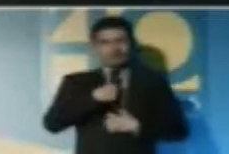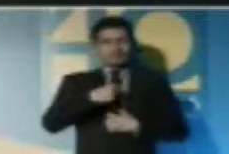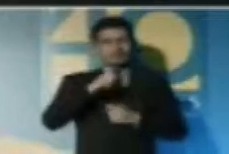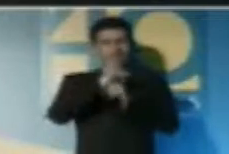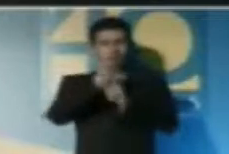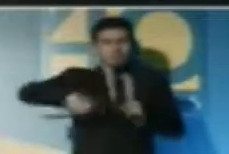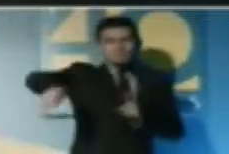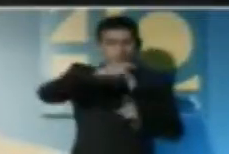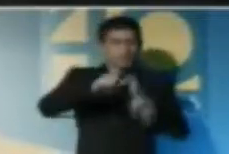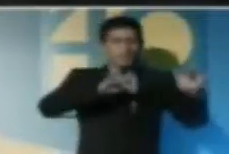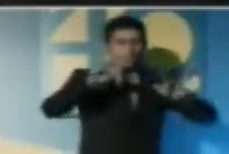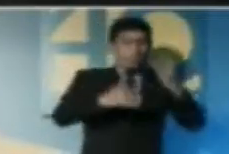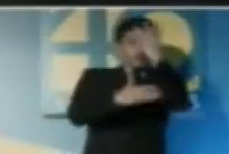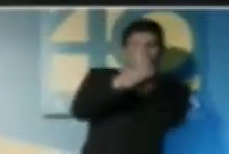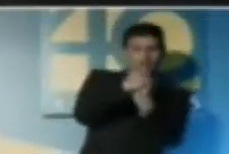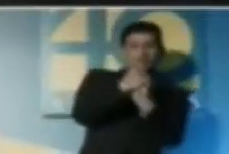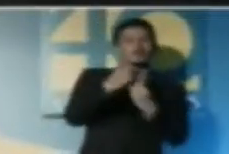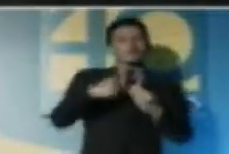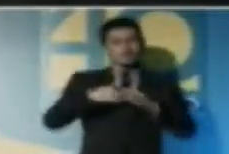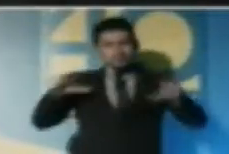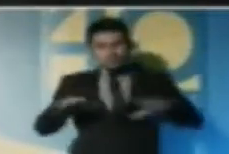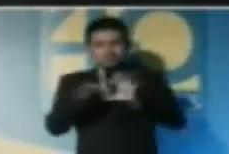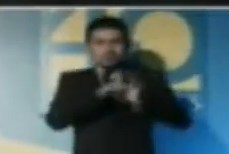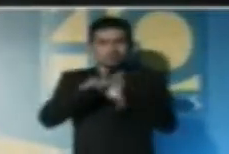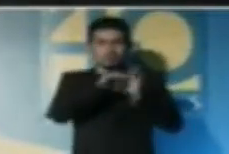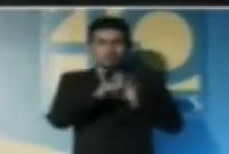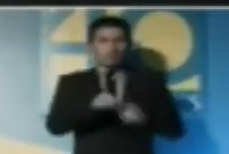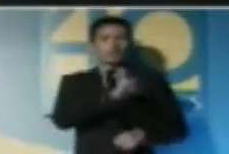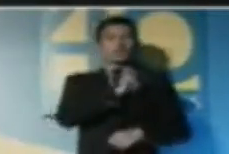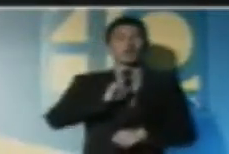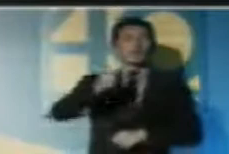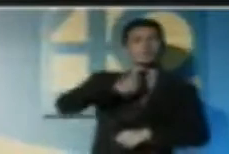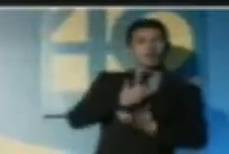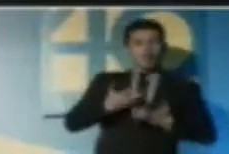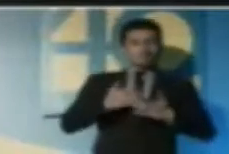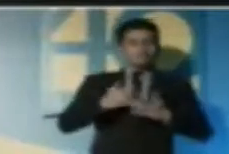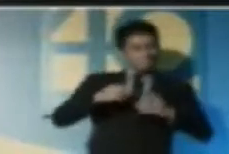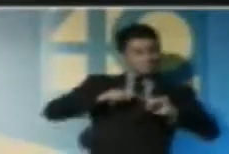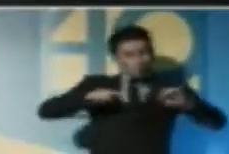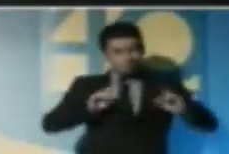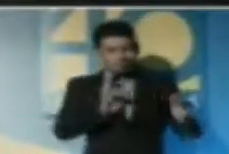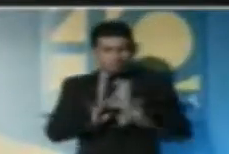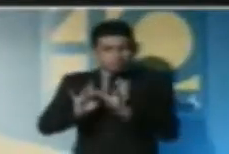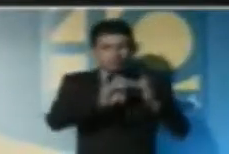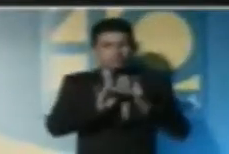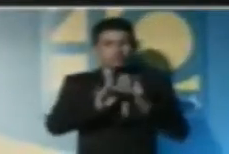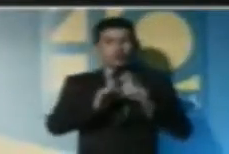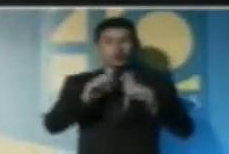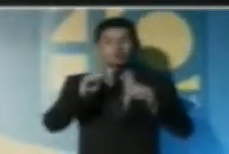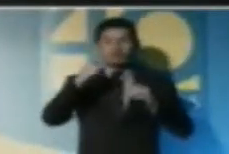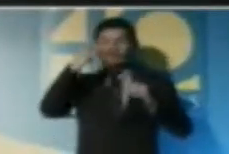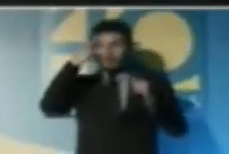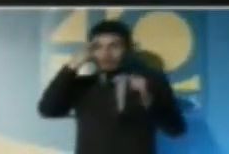civil, en el que se depongan los individualismos y se coordinen las sinergias derivadas de la reunión de los